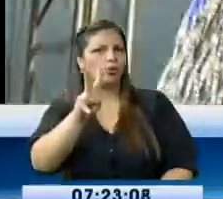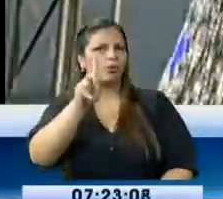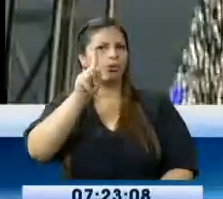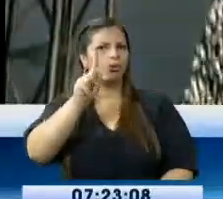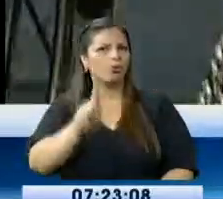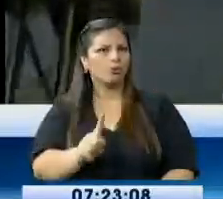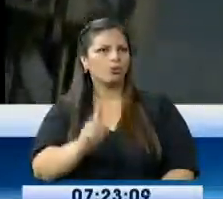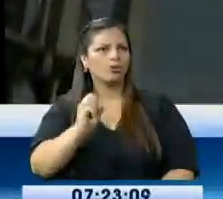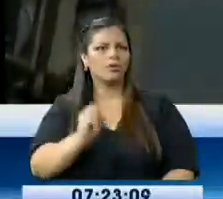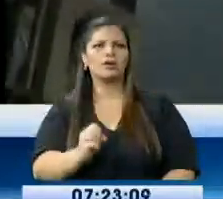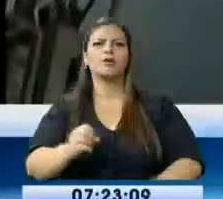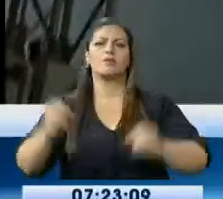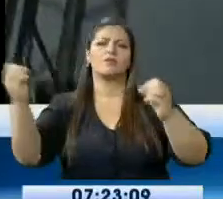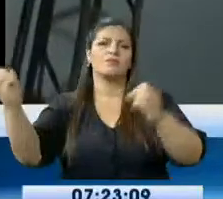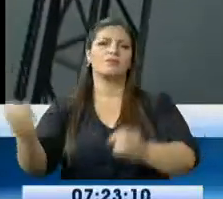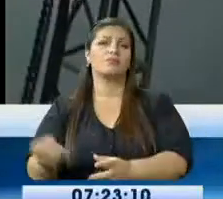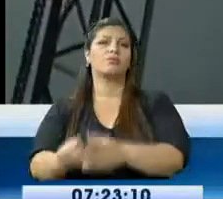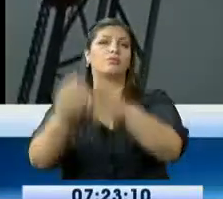la Navidad!